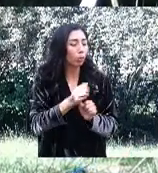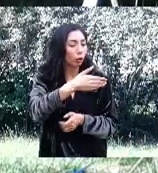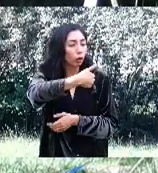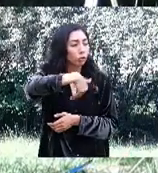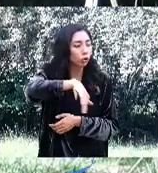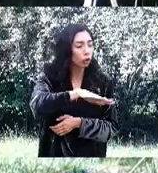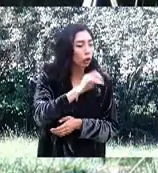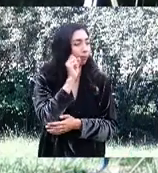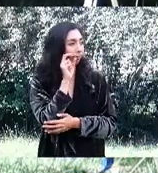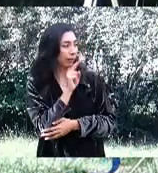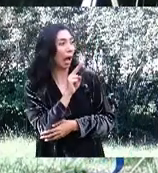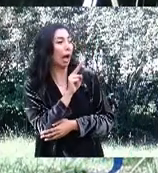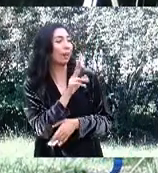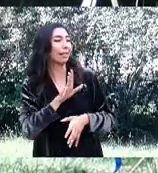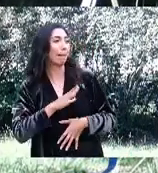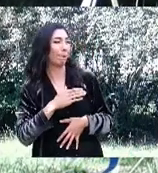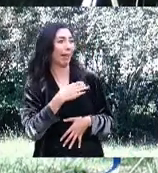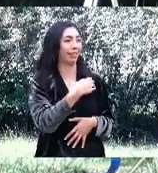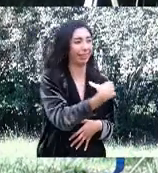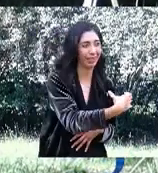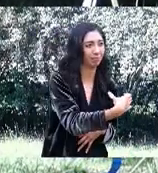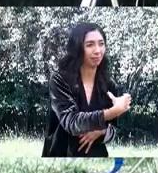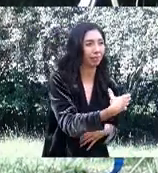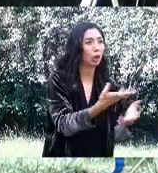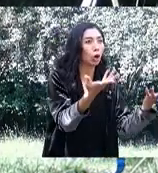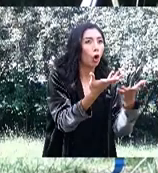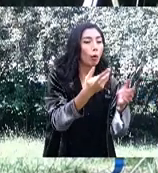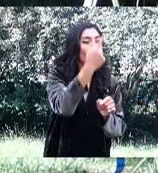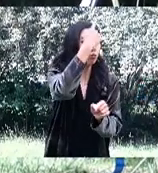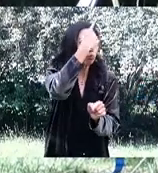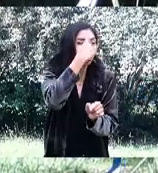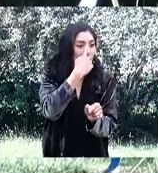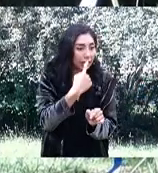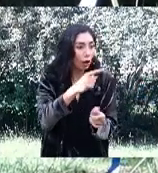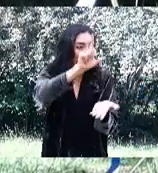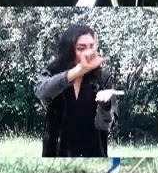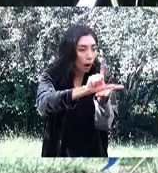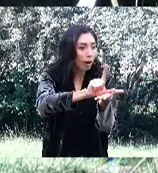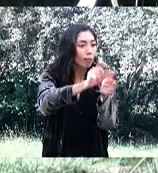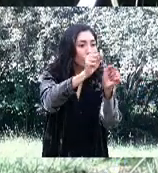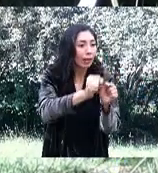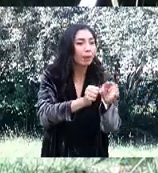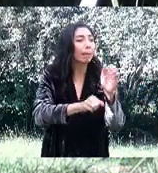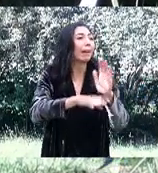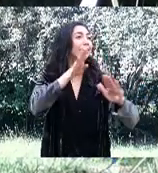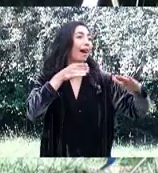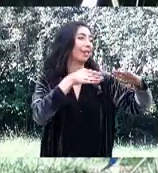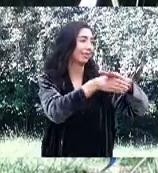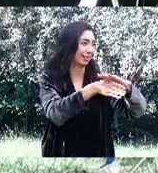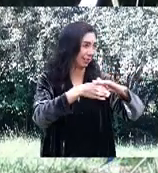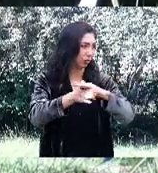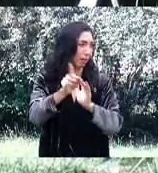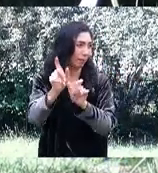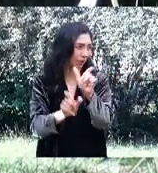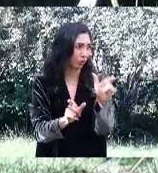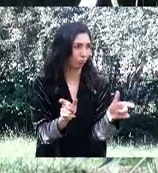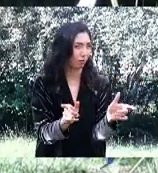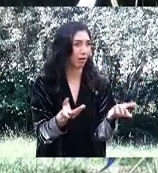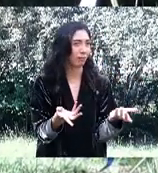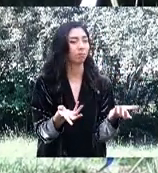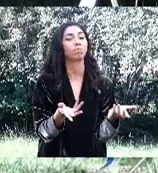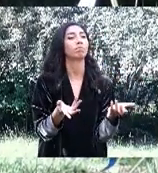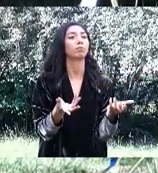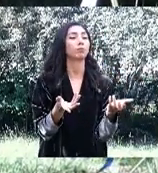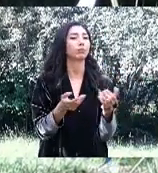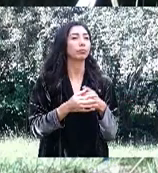también más empática no Cómo convertir a los museos en espacios más hospitalarios y que nos permitan justamente a partir de